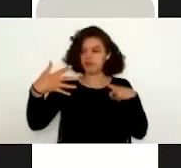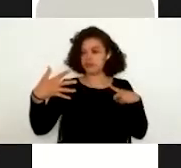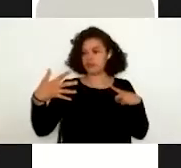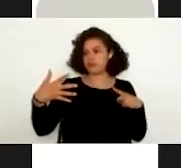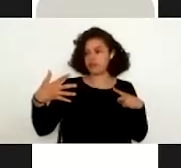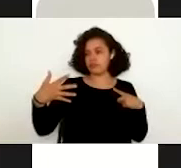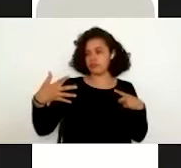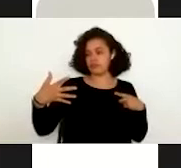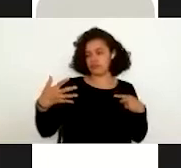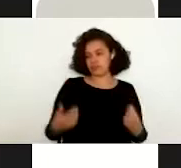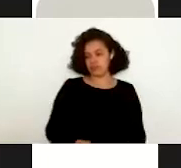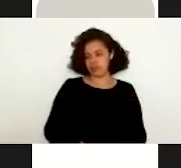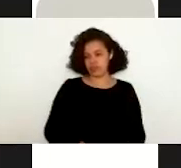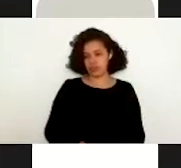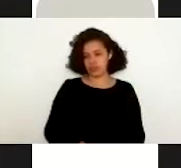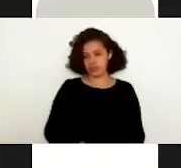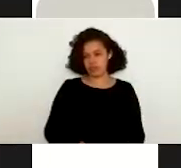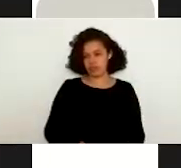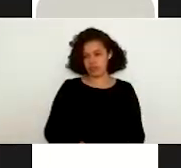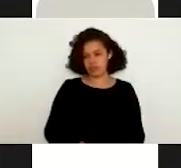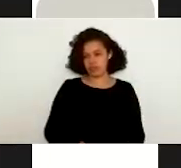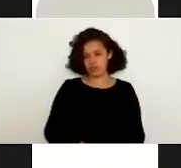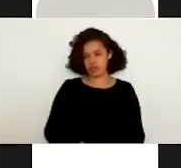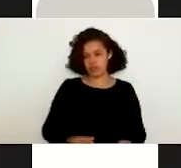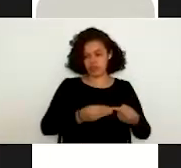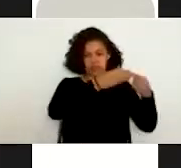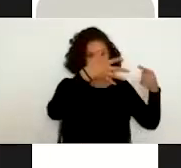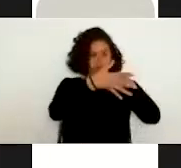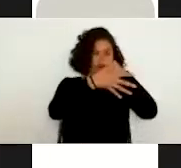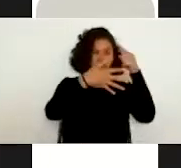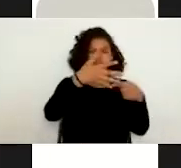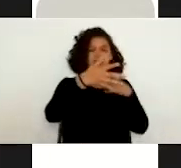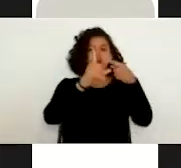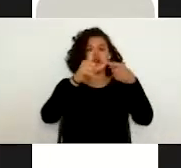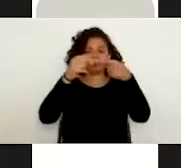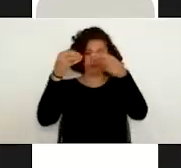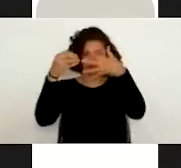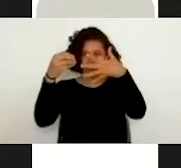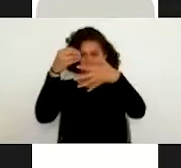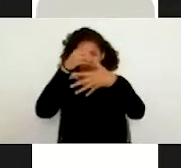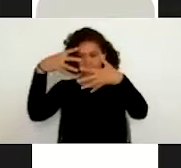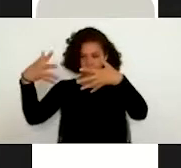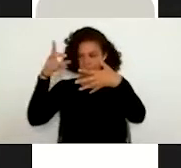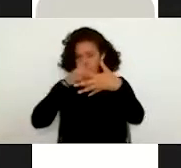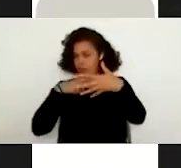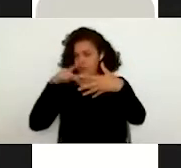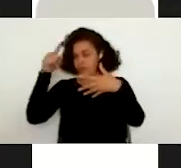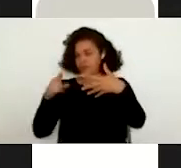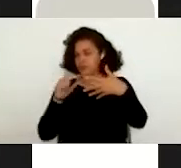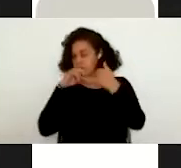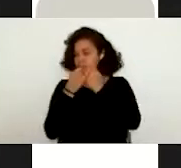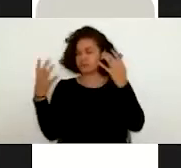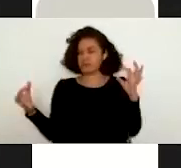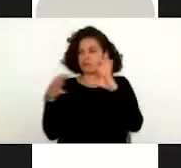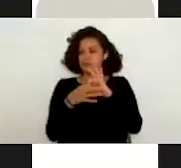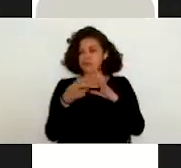se deslindan de ese, igual las metas tienen que ir acorde a esos objetivos, y los recursos que yo voy a utilizar